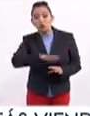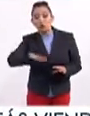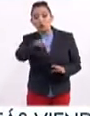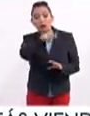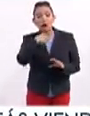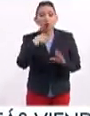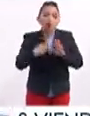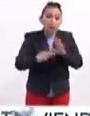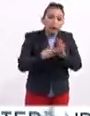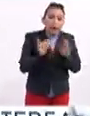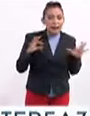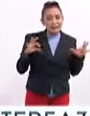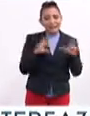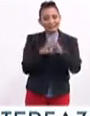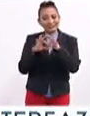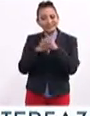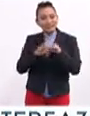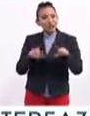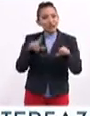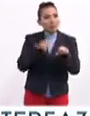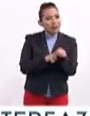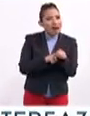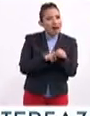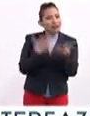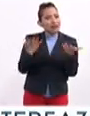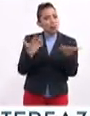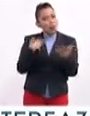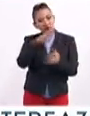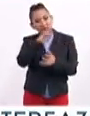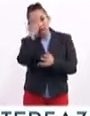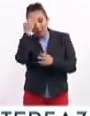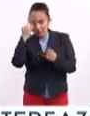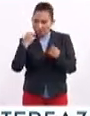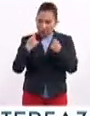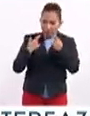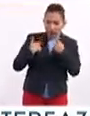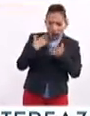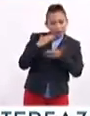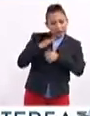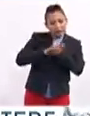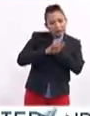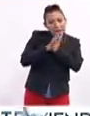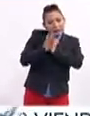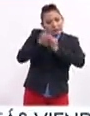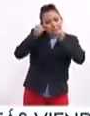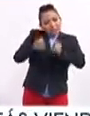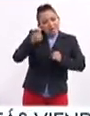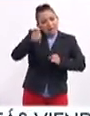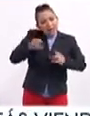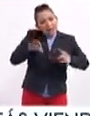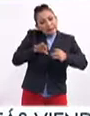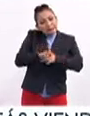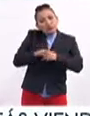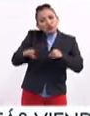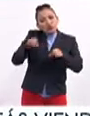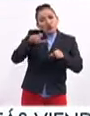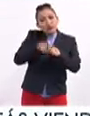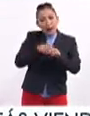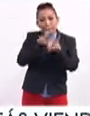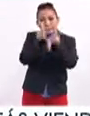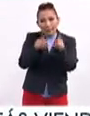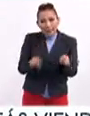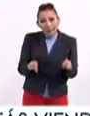que recupera su tejido social, que se reconoce a sí misma en un proceso de identidad como una sociedad en